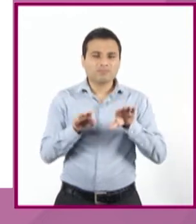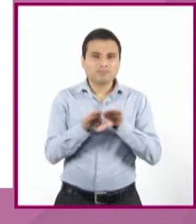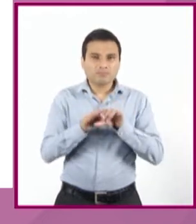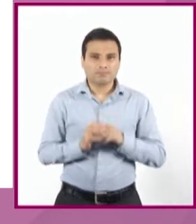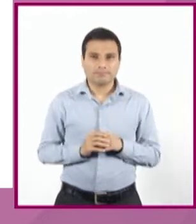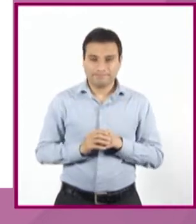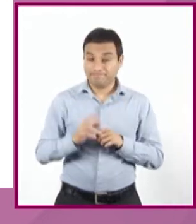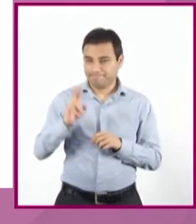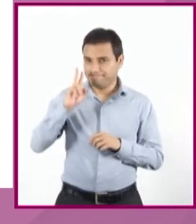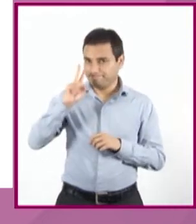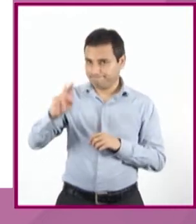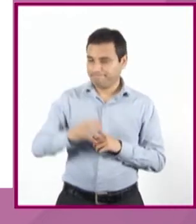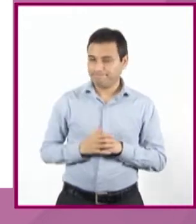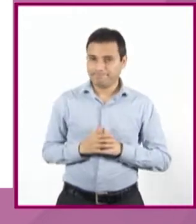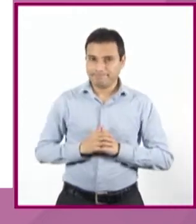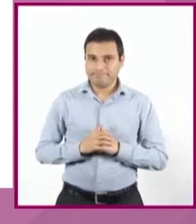Veamos.